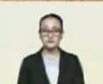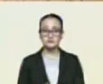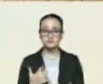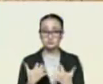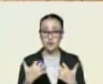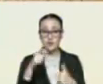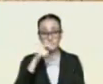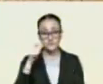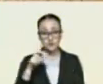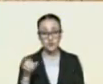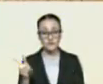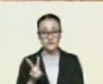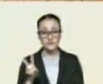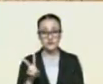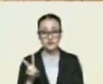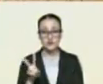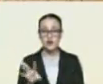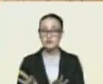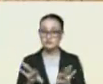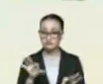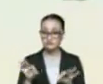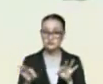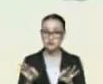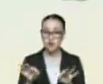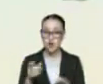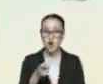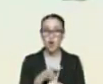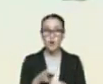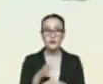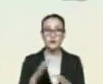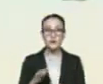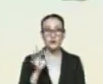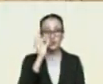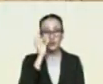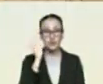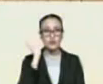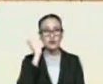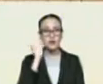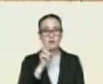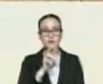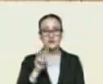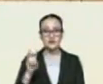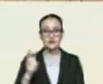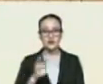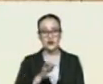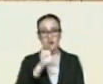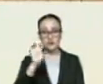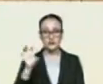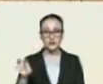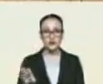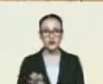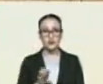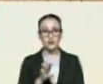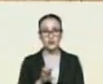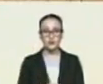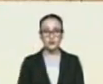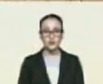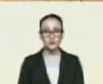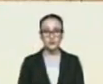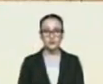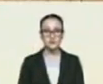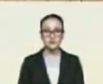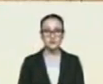población venezolana eligió a las gobernadoras y los gobernadores de 23 estados del país.